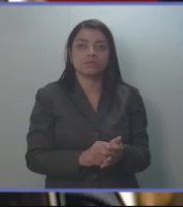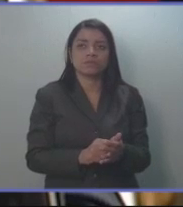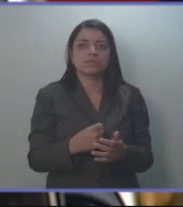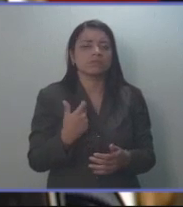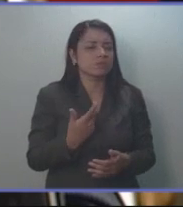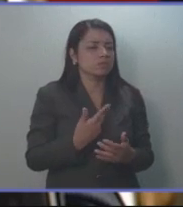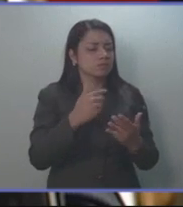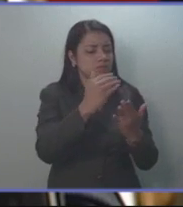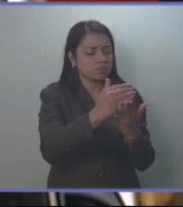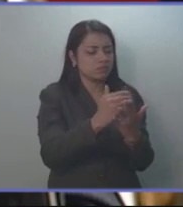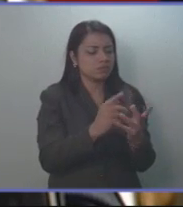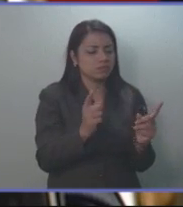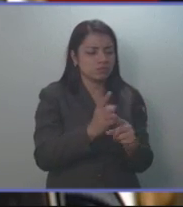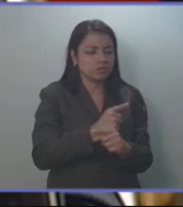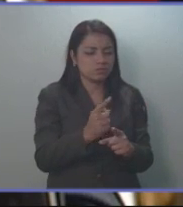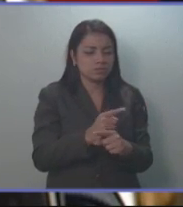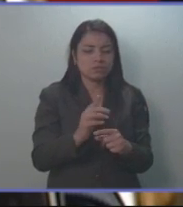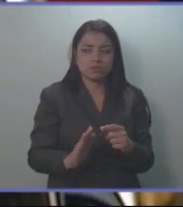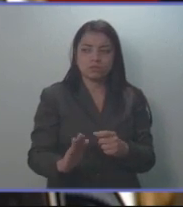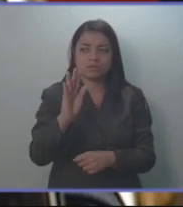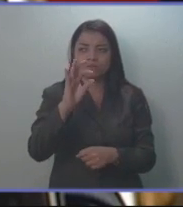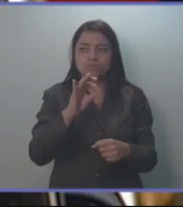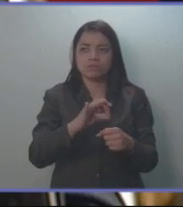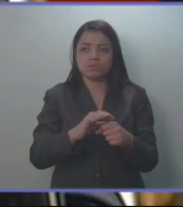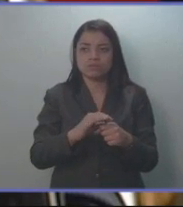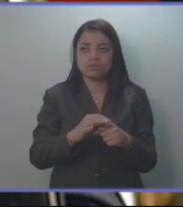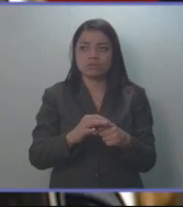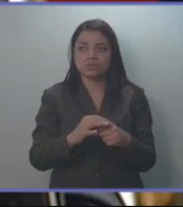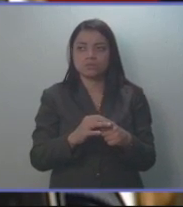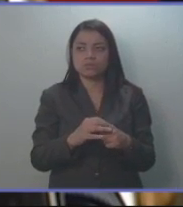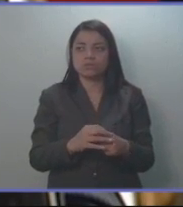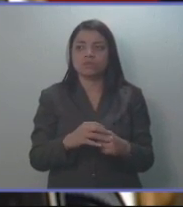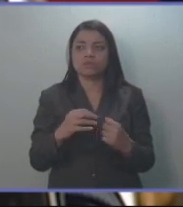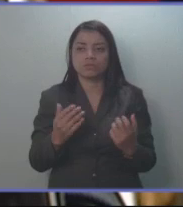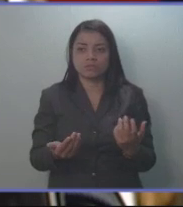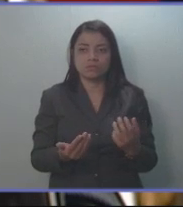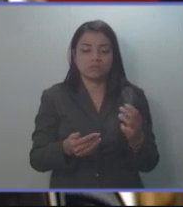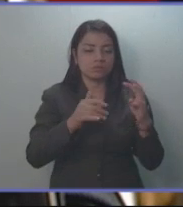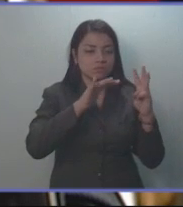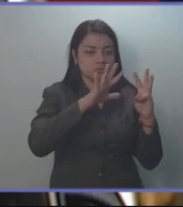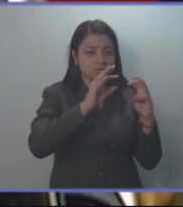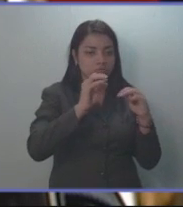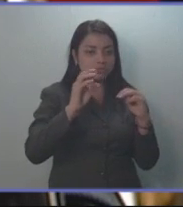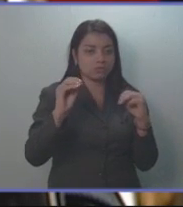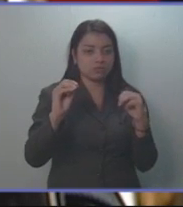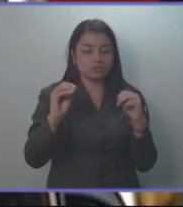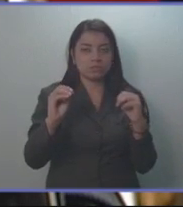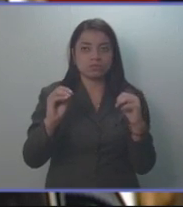hicimos modificaciones con mayoría de votos, ya que estas 800 toneladas